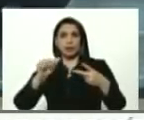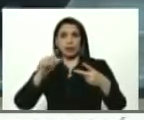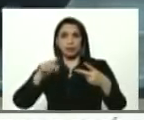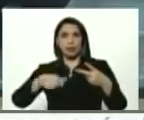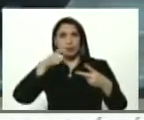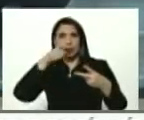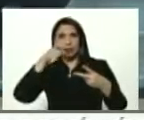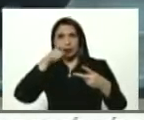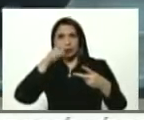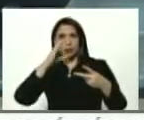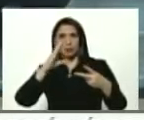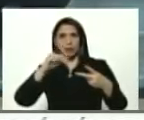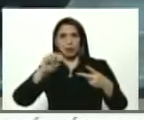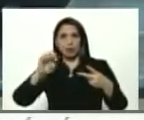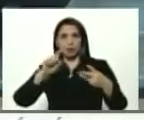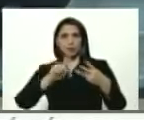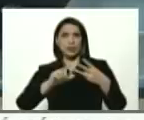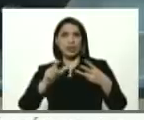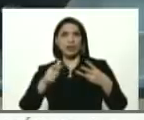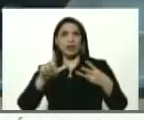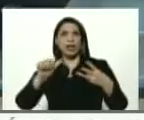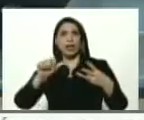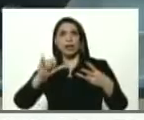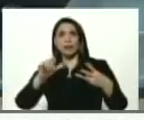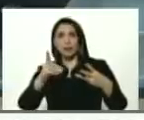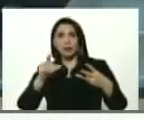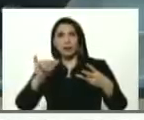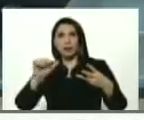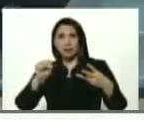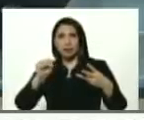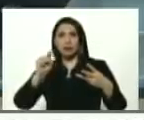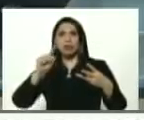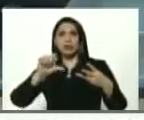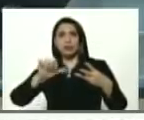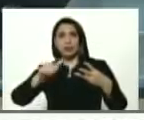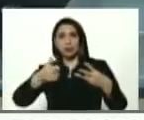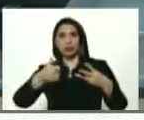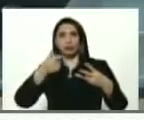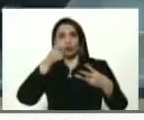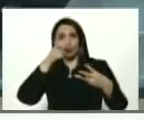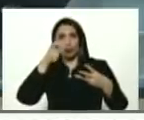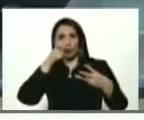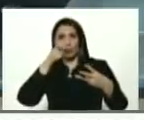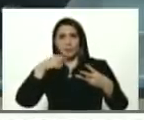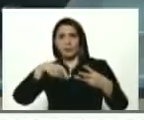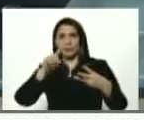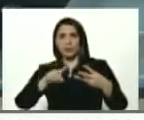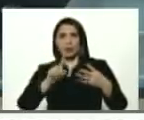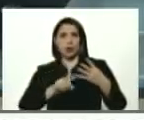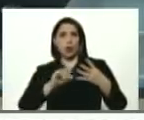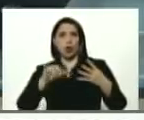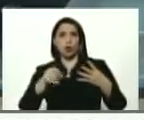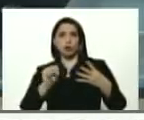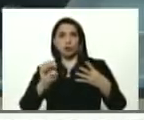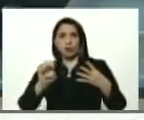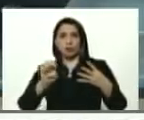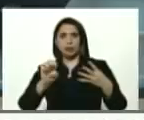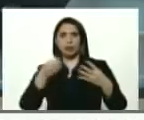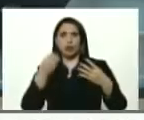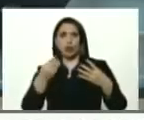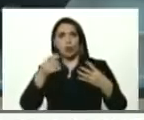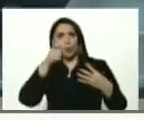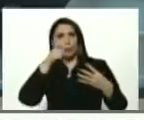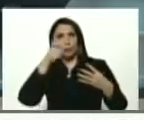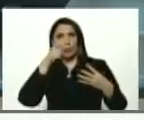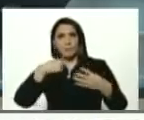del ente comicial, Gladys Gutiérrez Alvarado como rectora principal y José Luis Gutiérrez Parra como rector